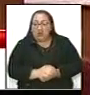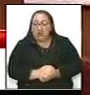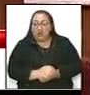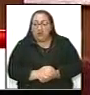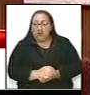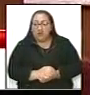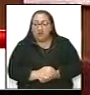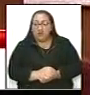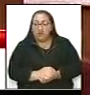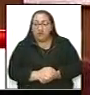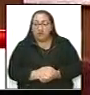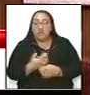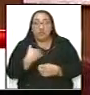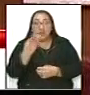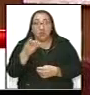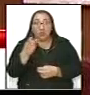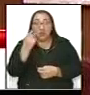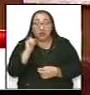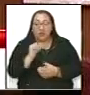tiene un fin